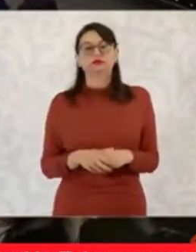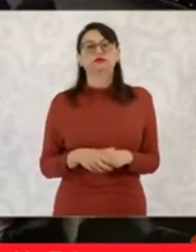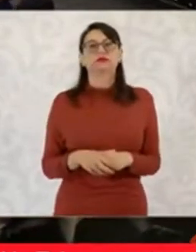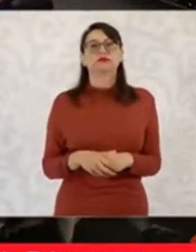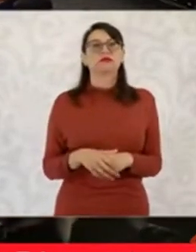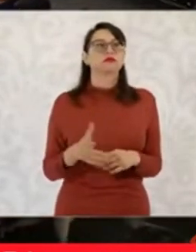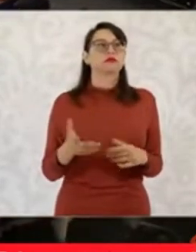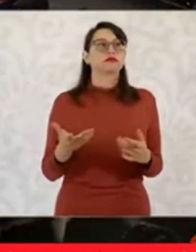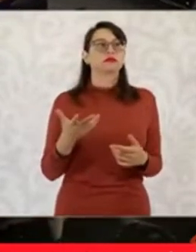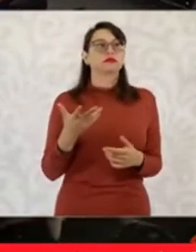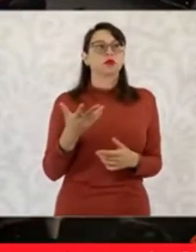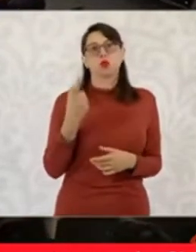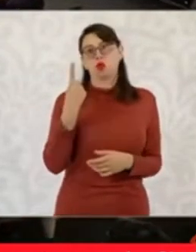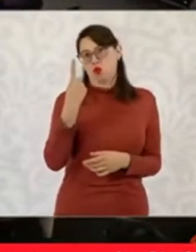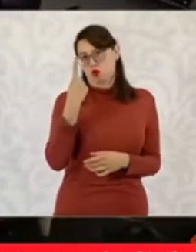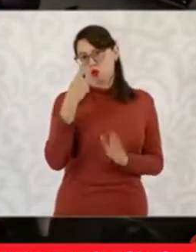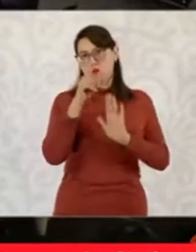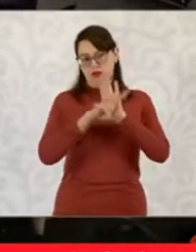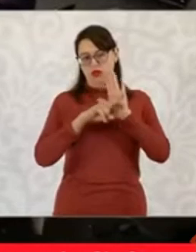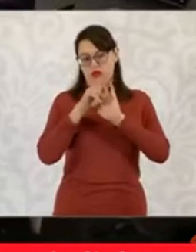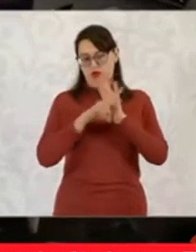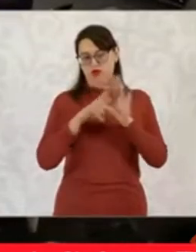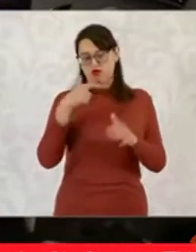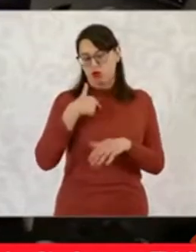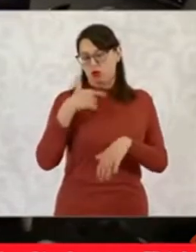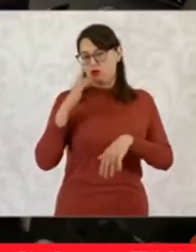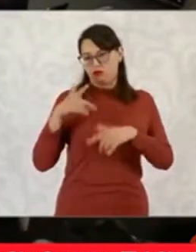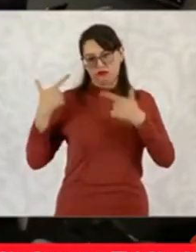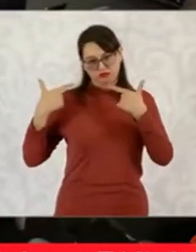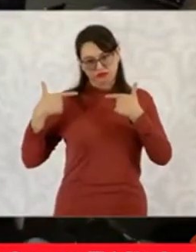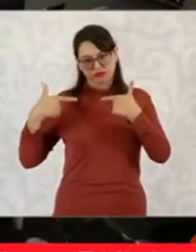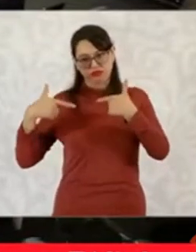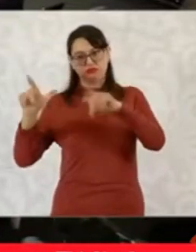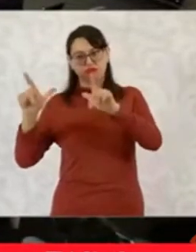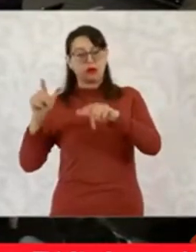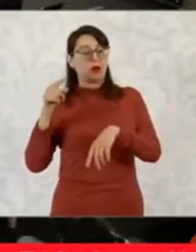tiene visualización, o uno de los que más tiene visualización,